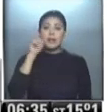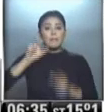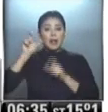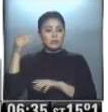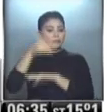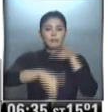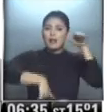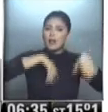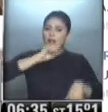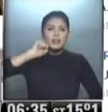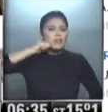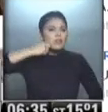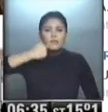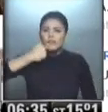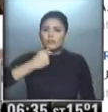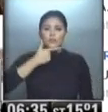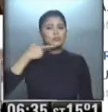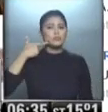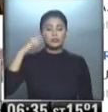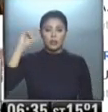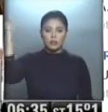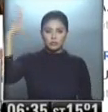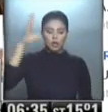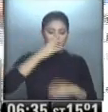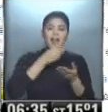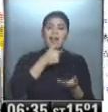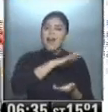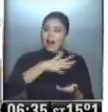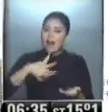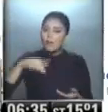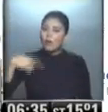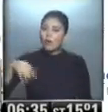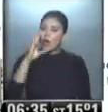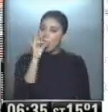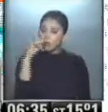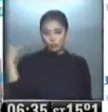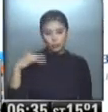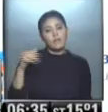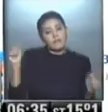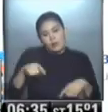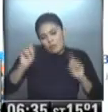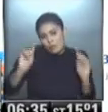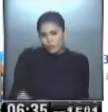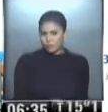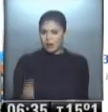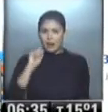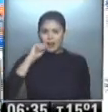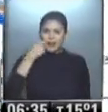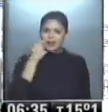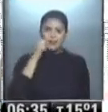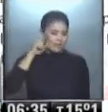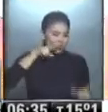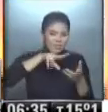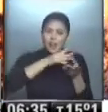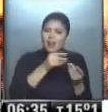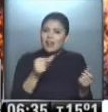ahí disfrutando de ese solazo. Además, el agua allí es bien azul. Claro, fría, pero qué importa, cristalina,